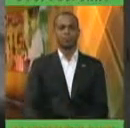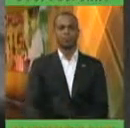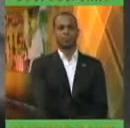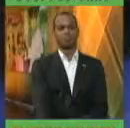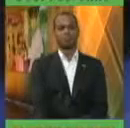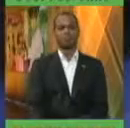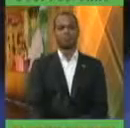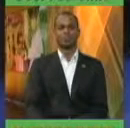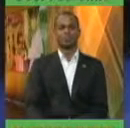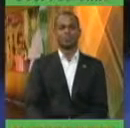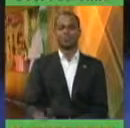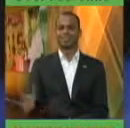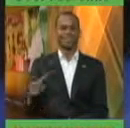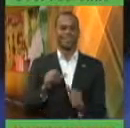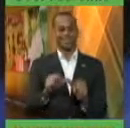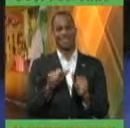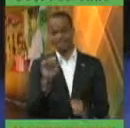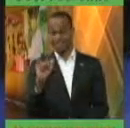mar